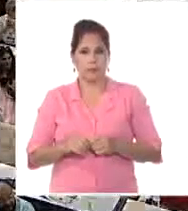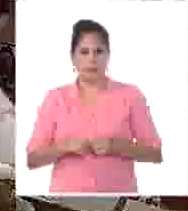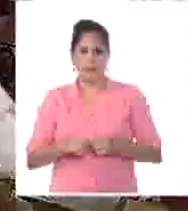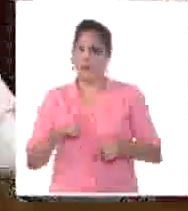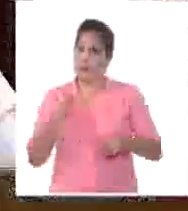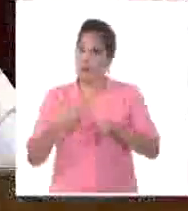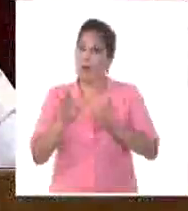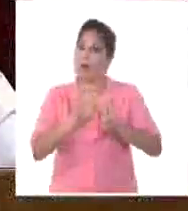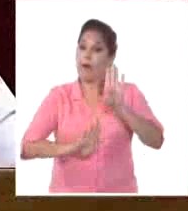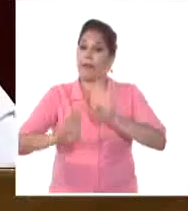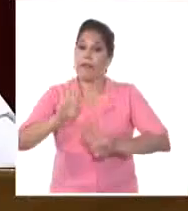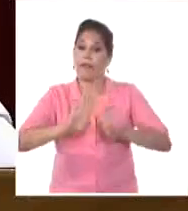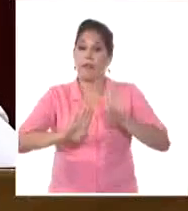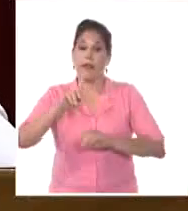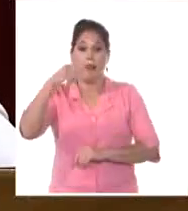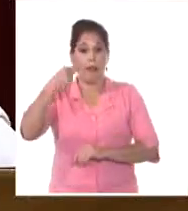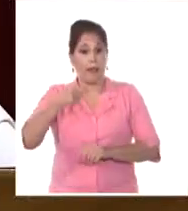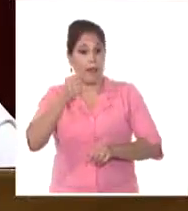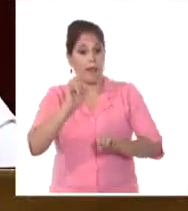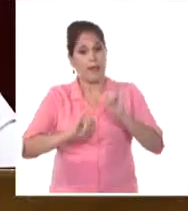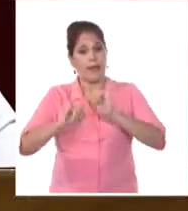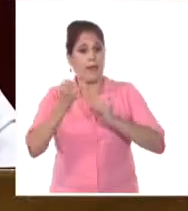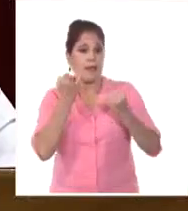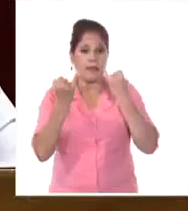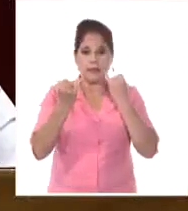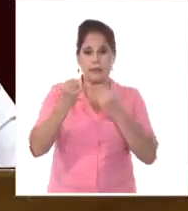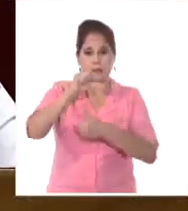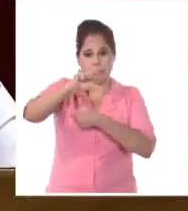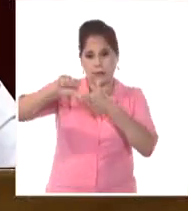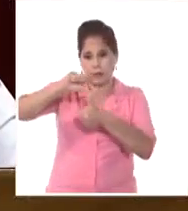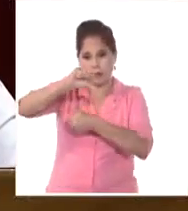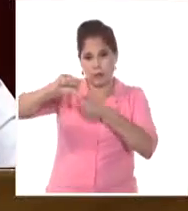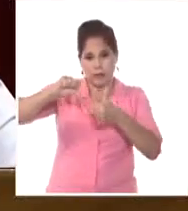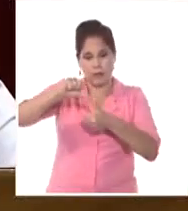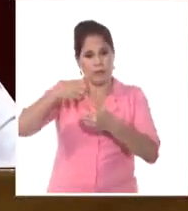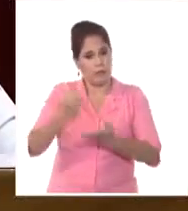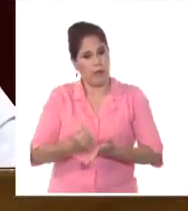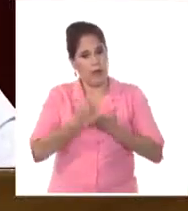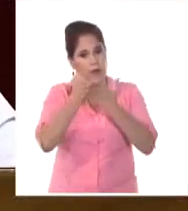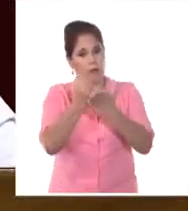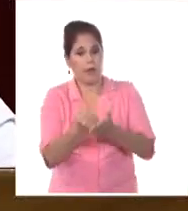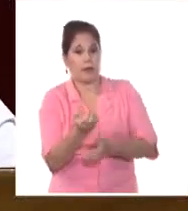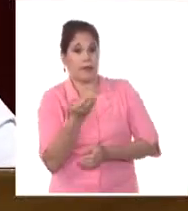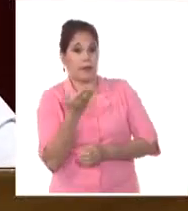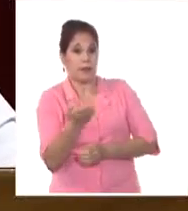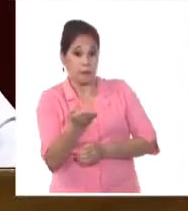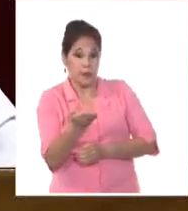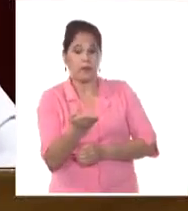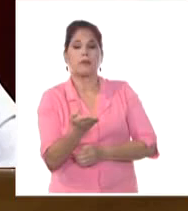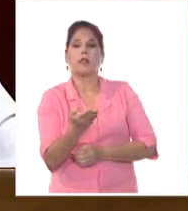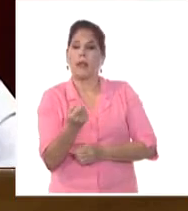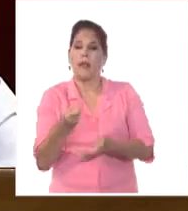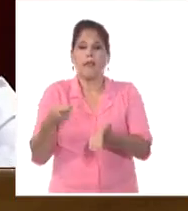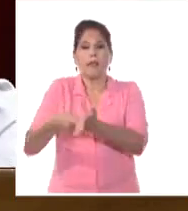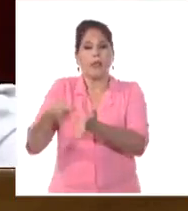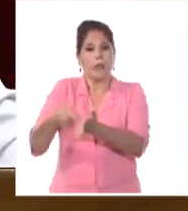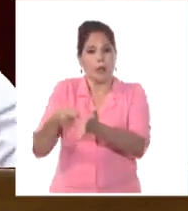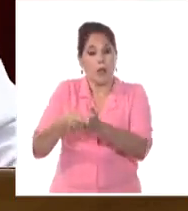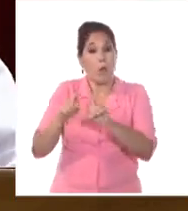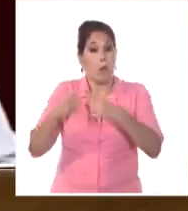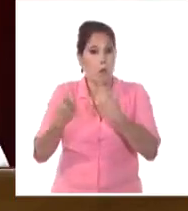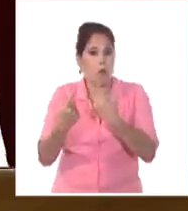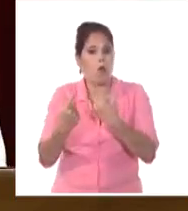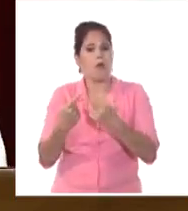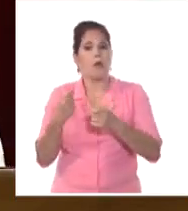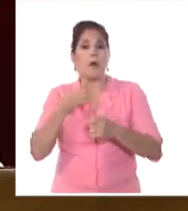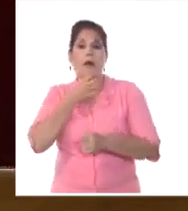Seguiremos defendiendo los legítimos intereses de las naciones caribeñas y apoyamos su reclamo de recibir compensación por las consecuencias